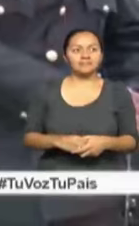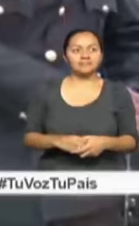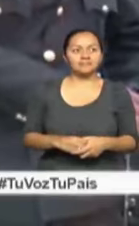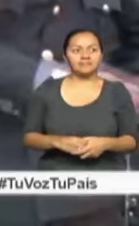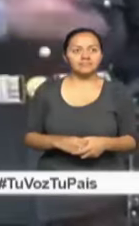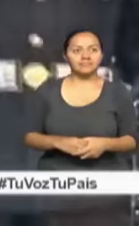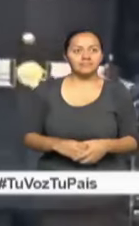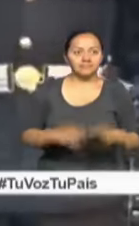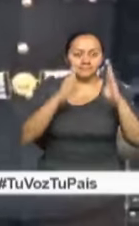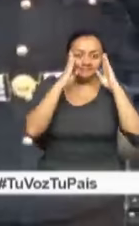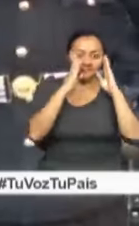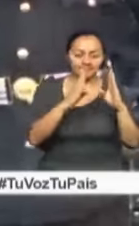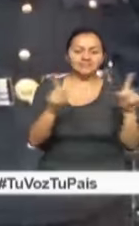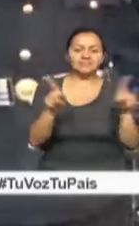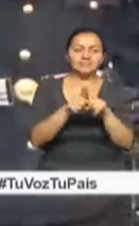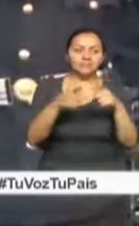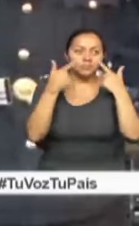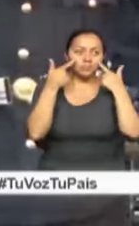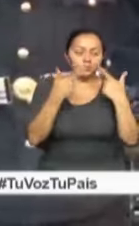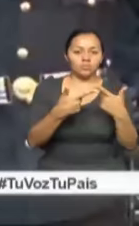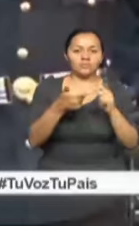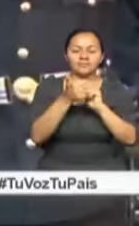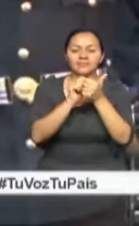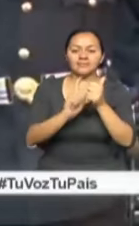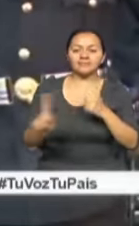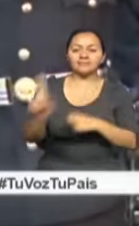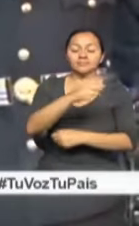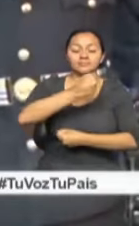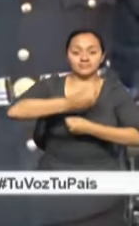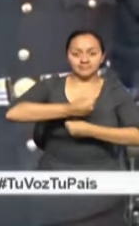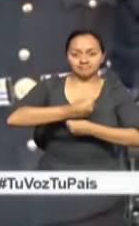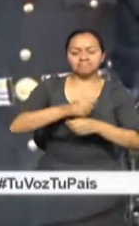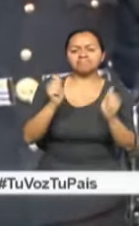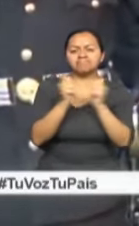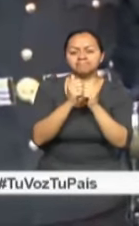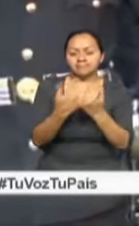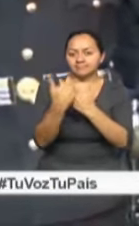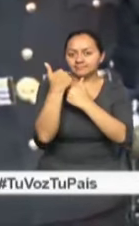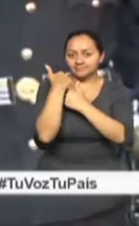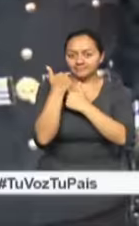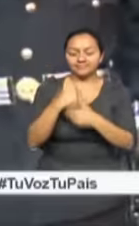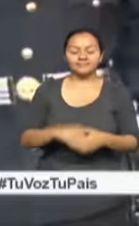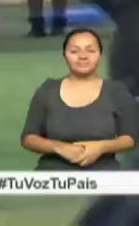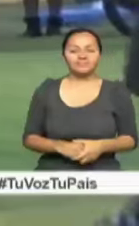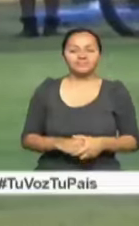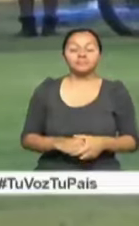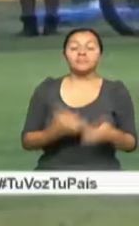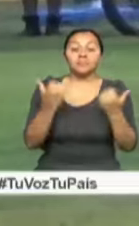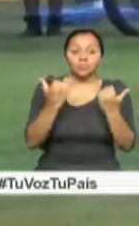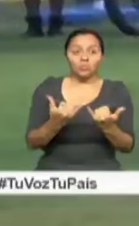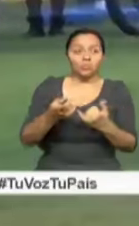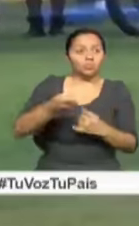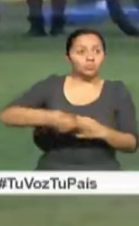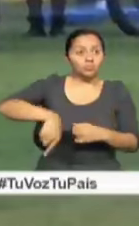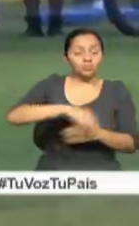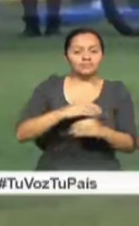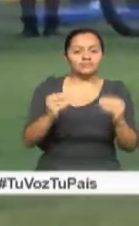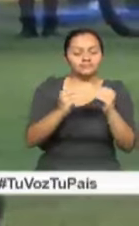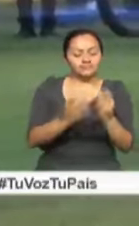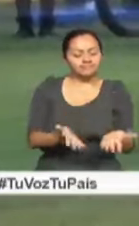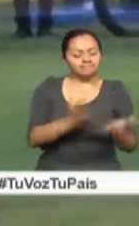Atención y guardia para cada acción y trabajo que nos incumbe. Hoy deben hurgarse el